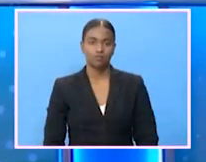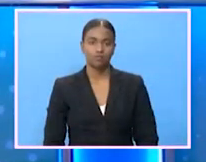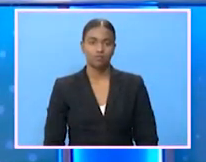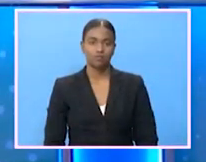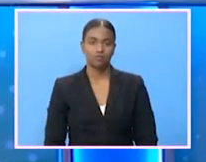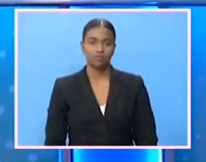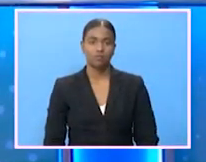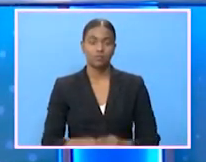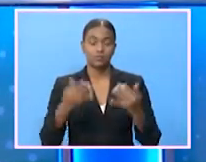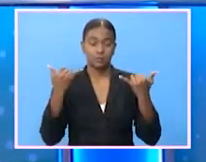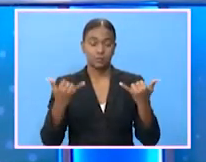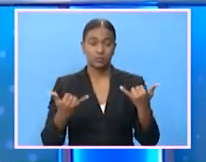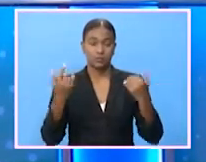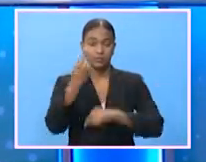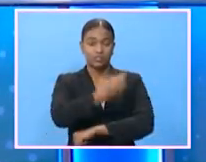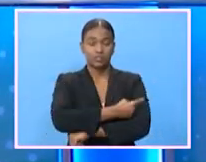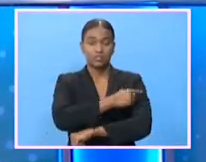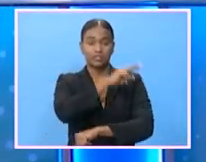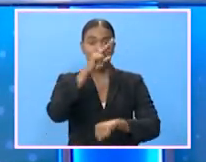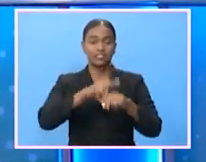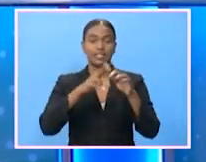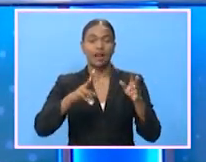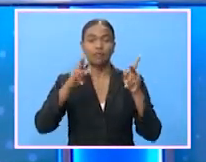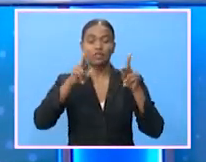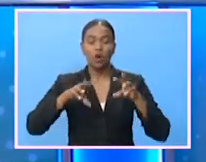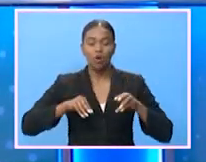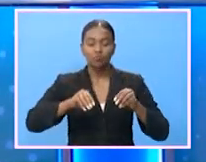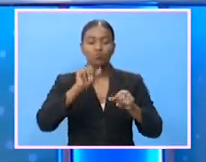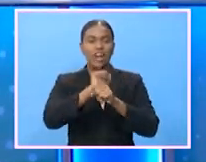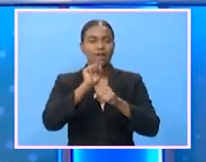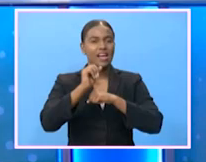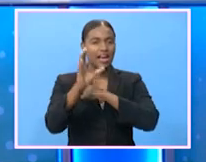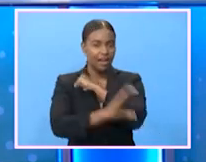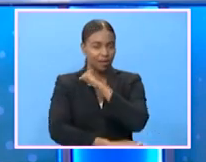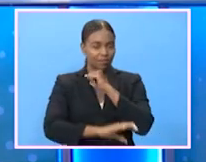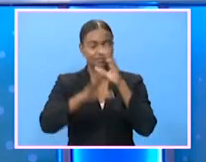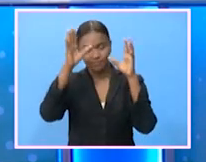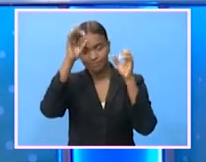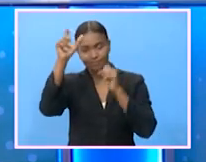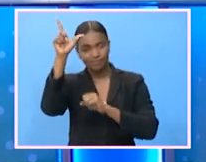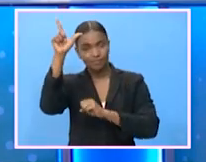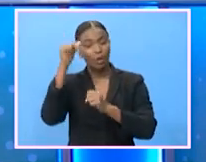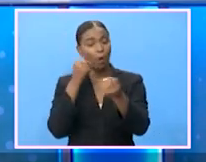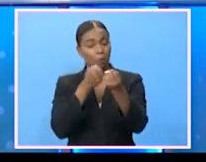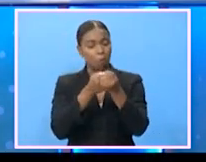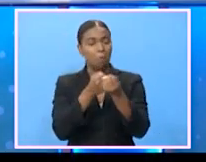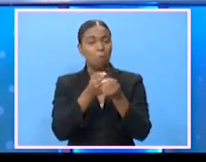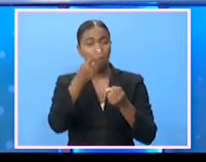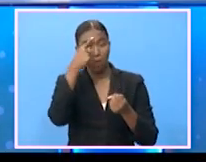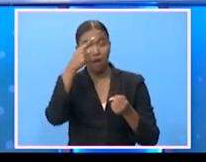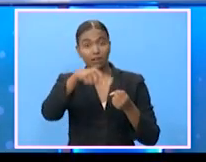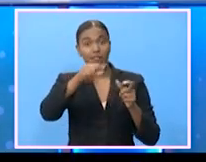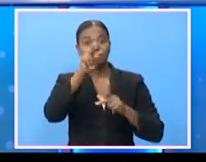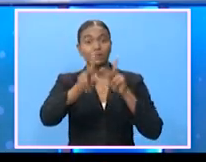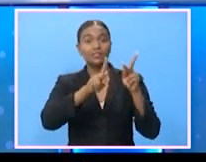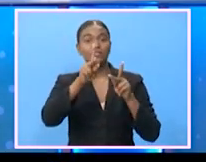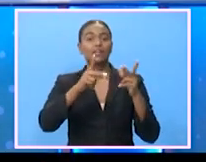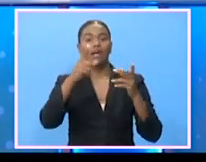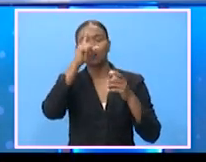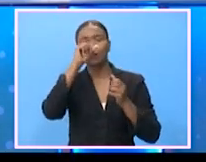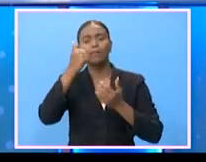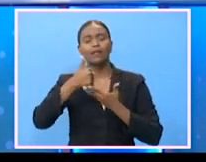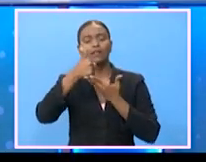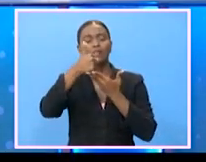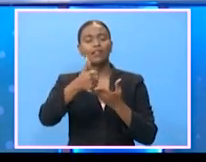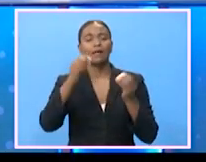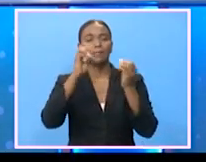Amigos, en la celebración del Día del Agricultor, el presidente Luis Abinader recibió el respaldo del sector agropecuario por el apoyo del gobierno para